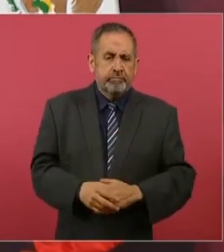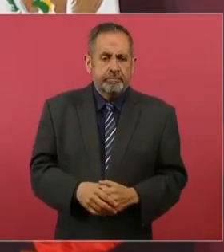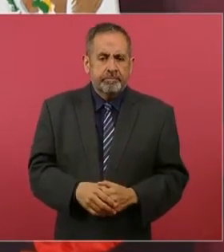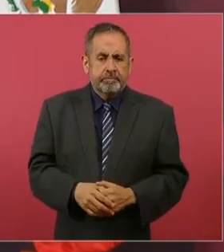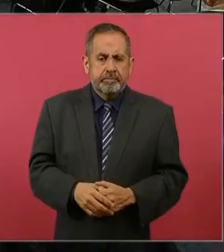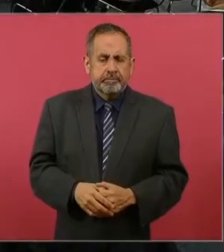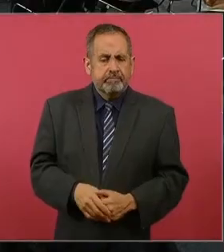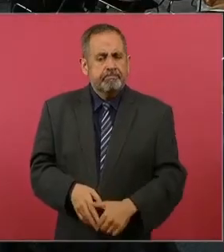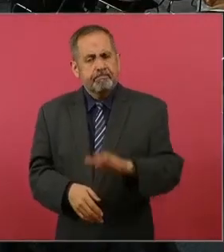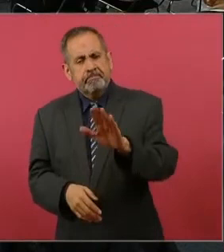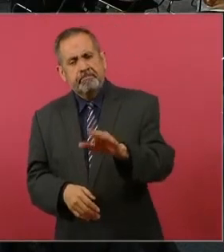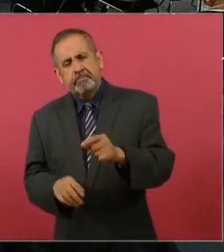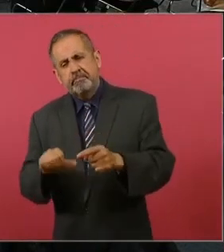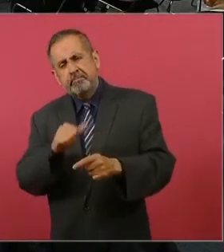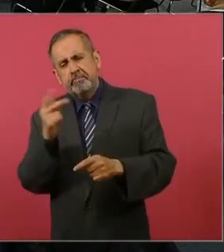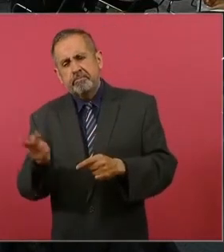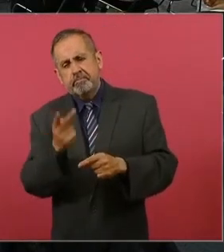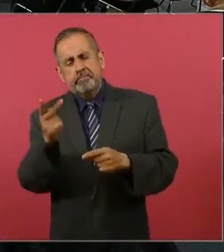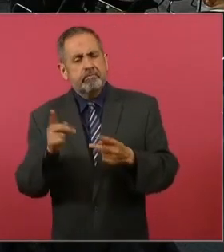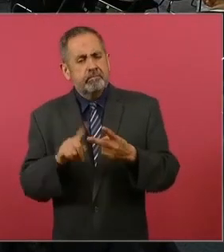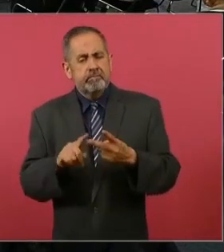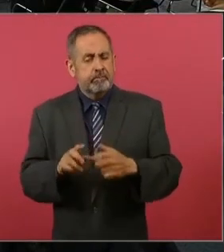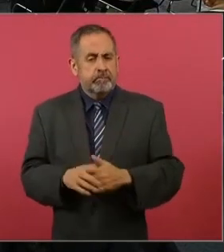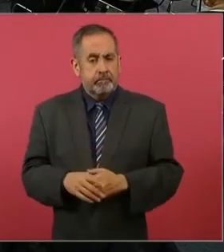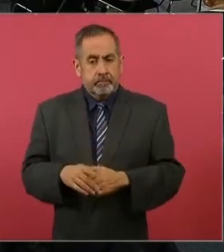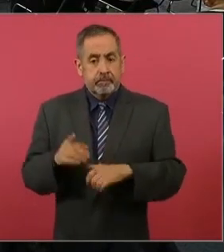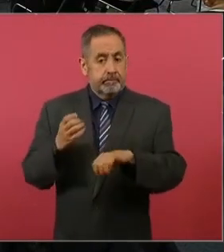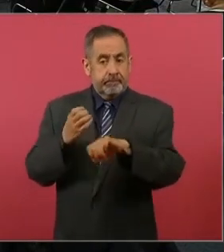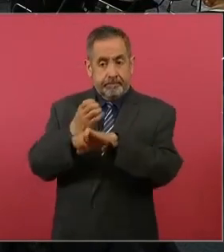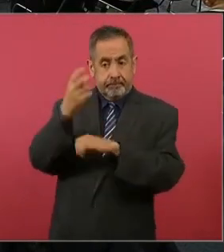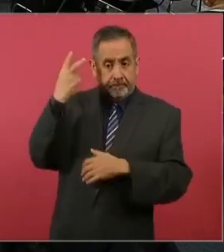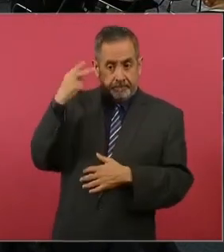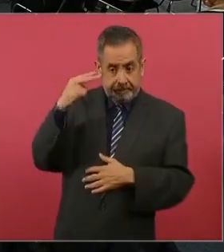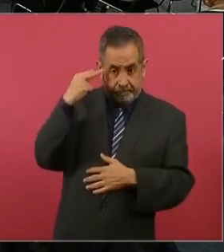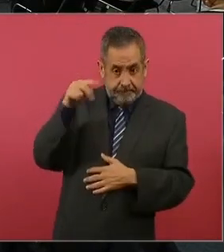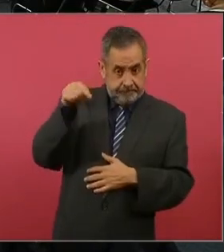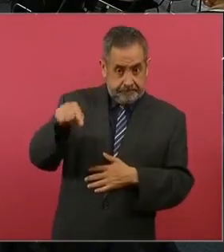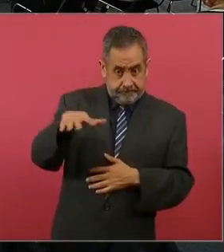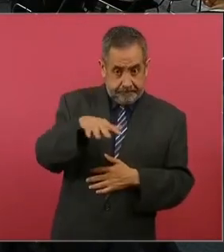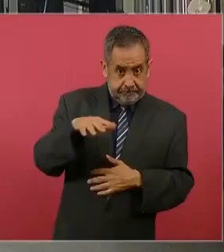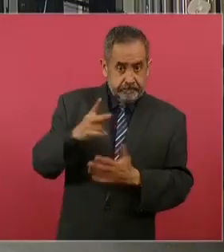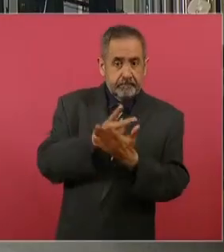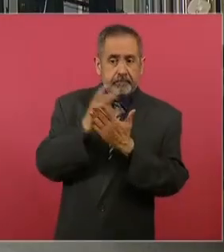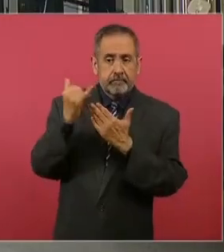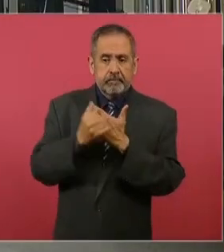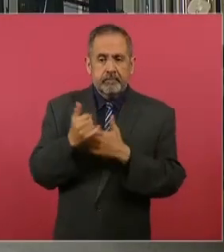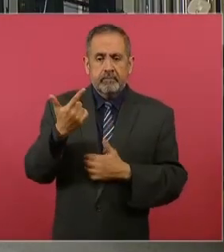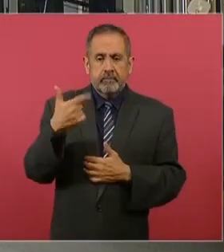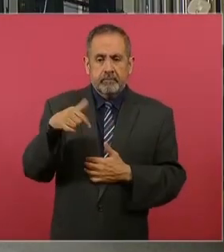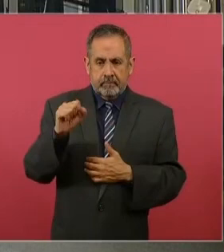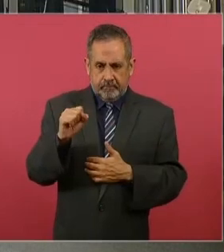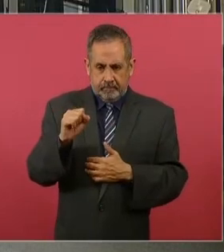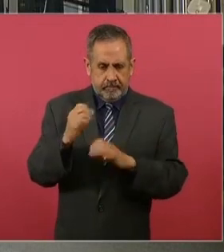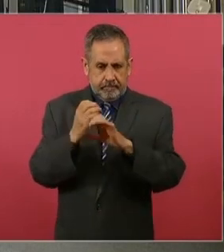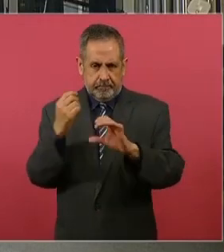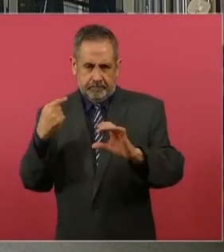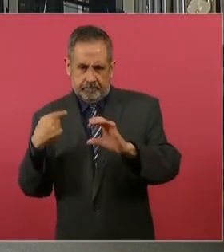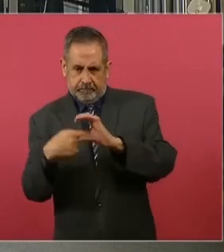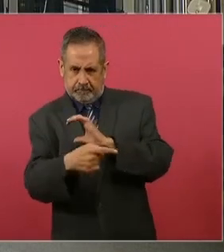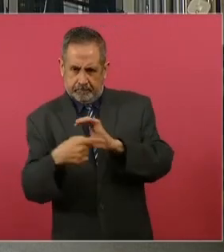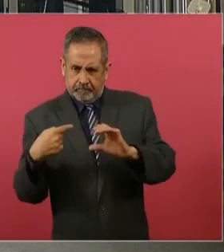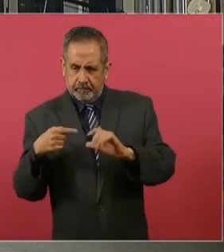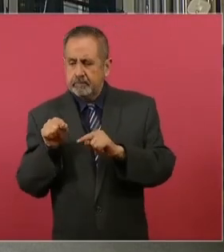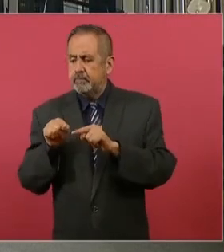Señor, otra pregunta sería: en el estado de Veracruz se encuentra el proyecto de gasoducto que contempla conectar